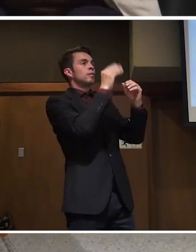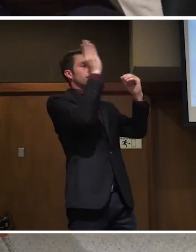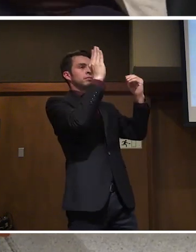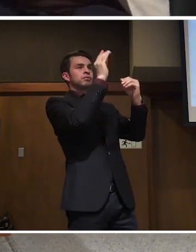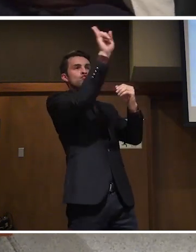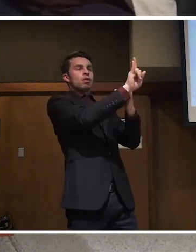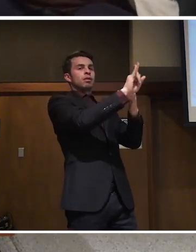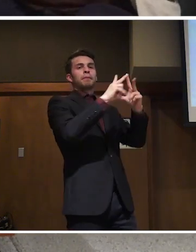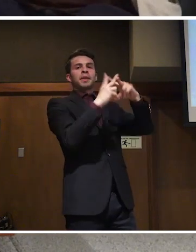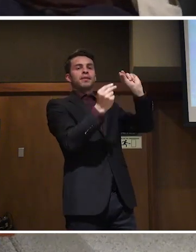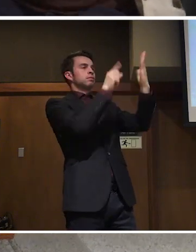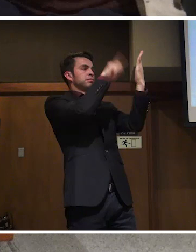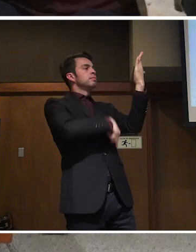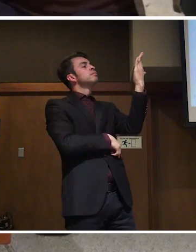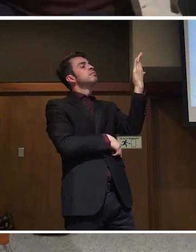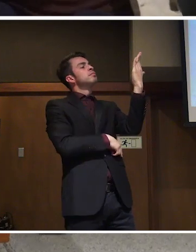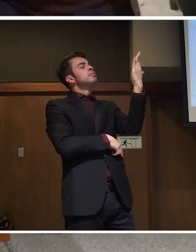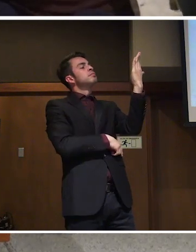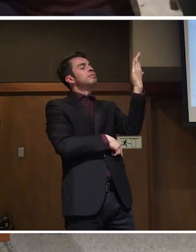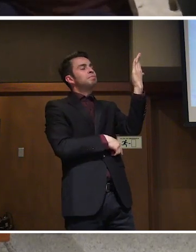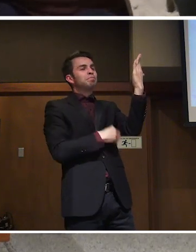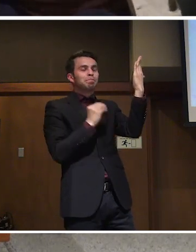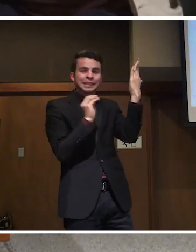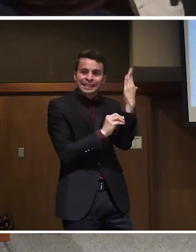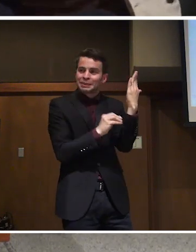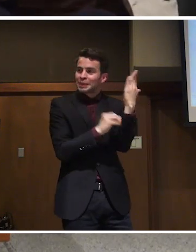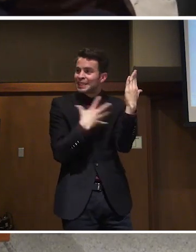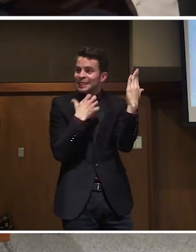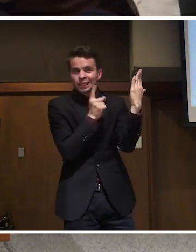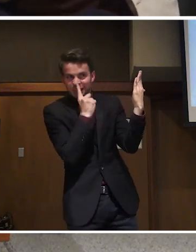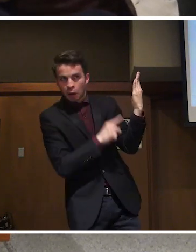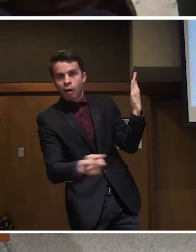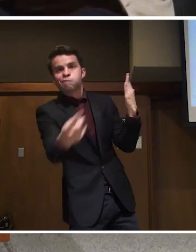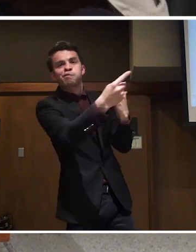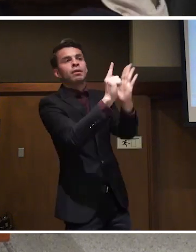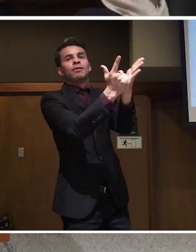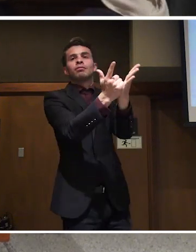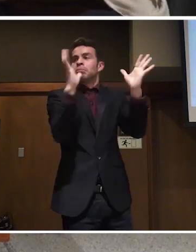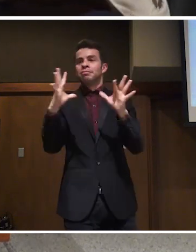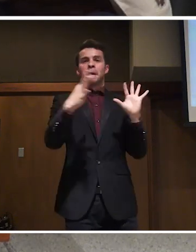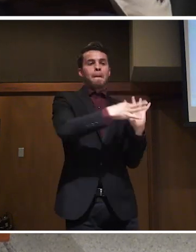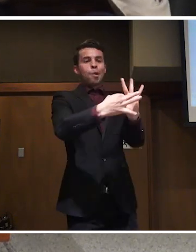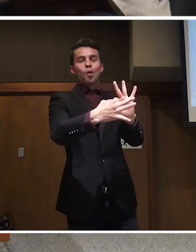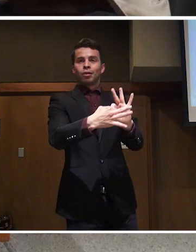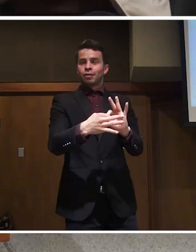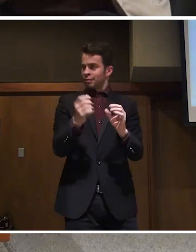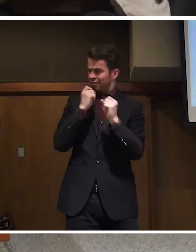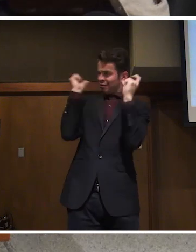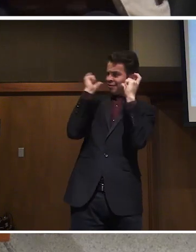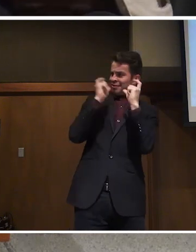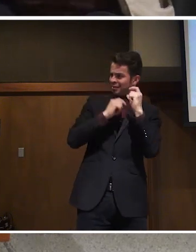ejemplo, y me habló también de materiales de hemeroteca. Para mí eso es absolutamente